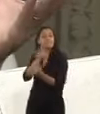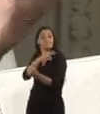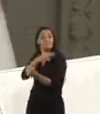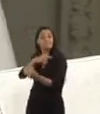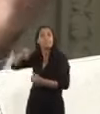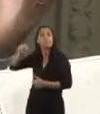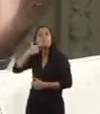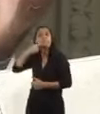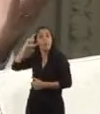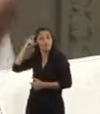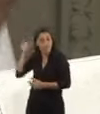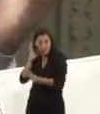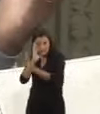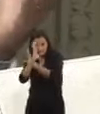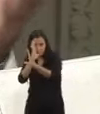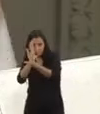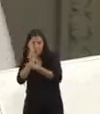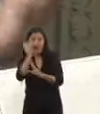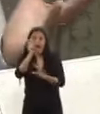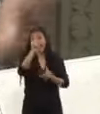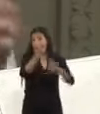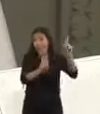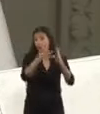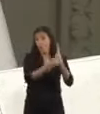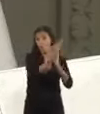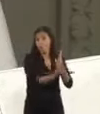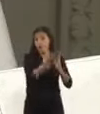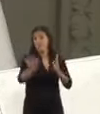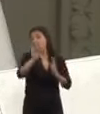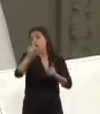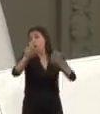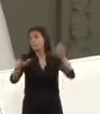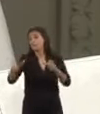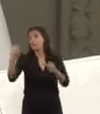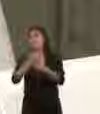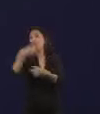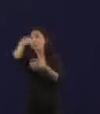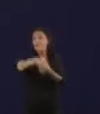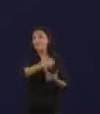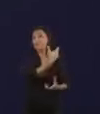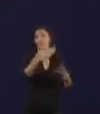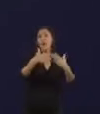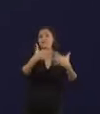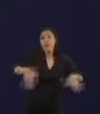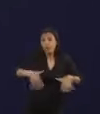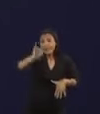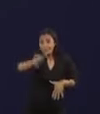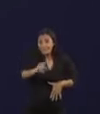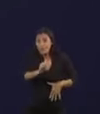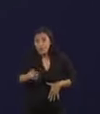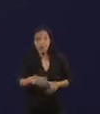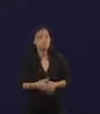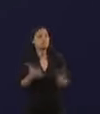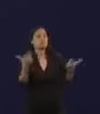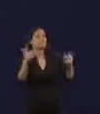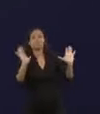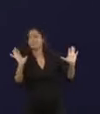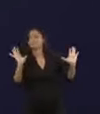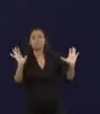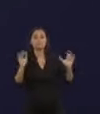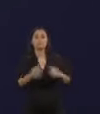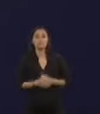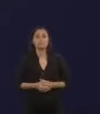alguna estructura a los propios ministros o a gente que circula por la casa rosada gracias no a ver De hecho no hay ninguna